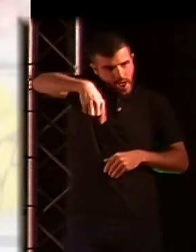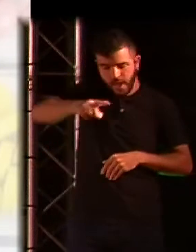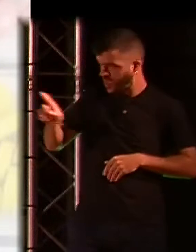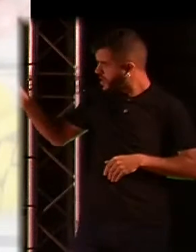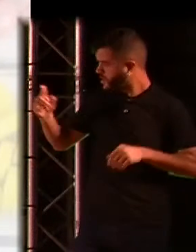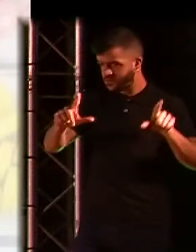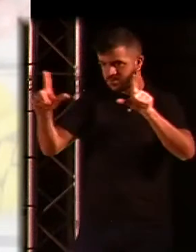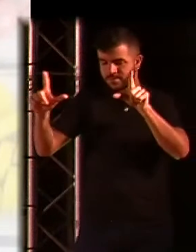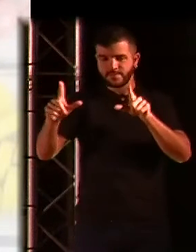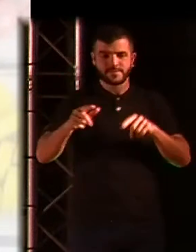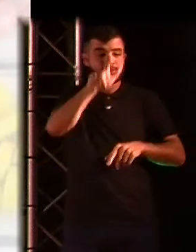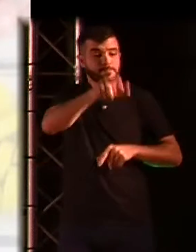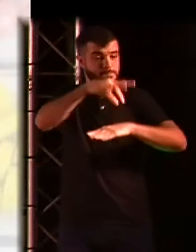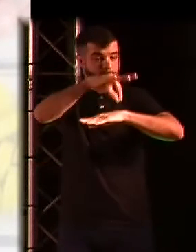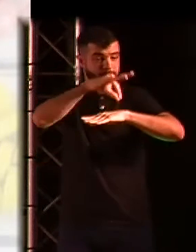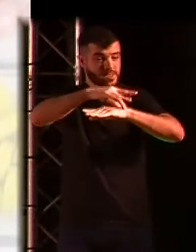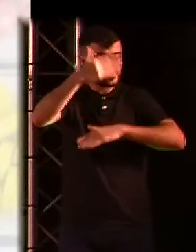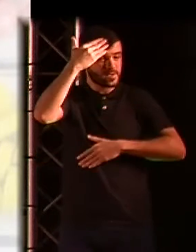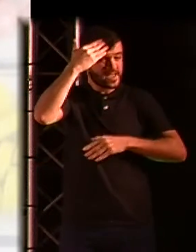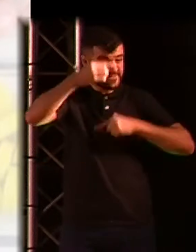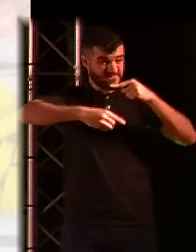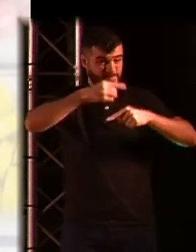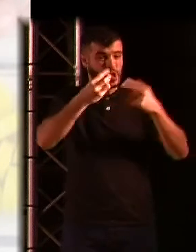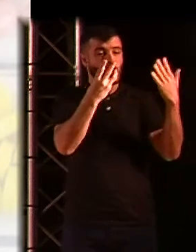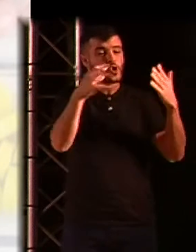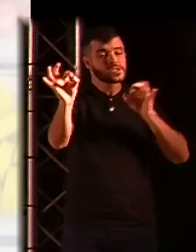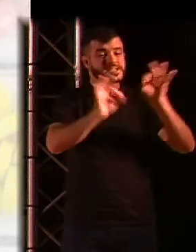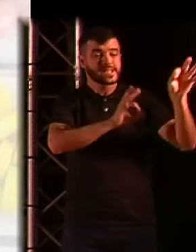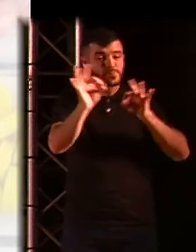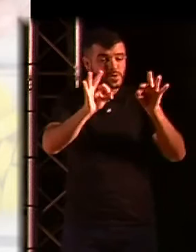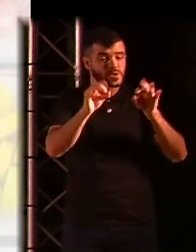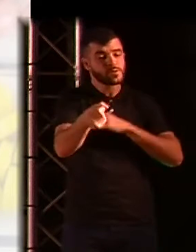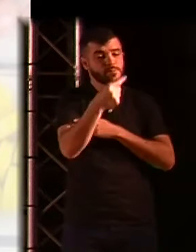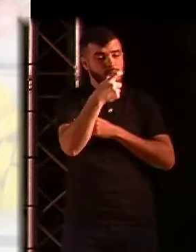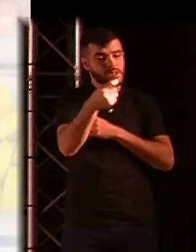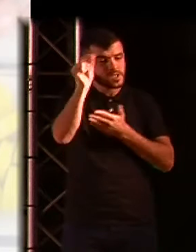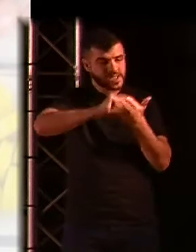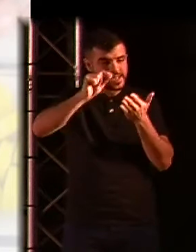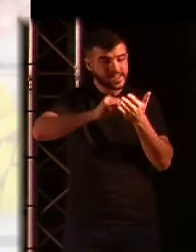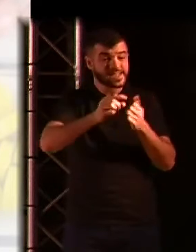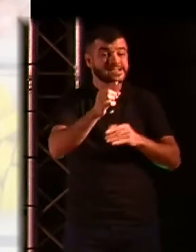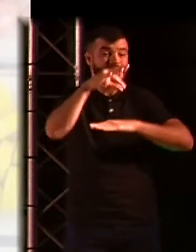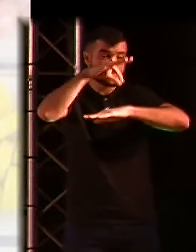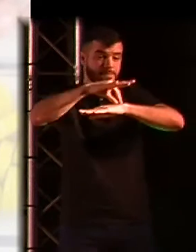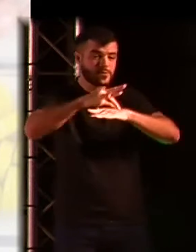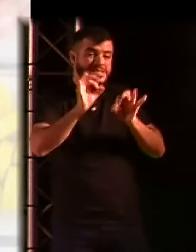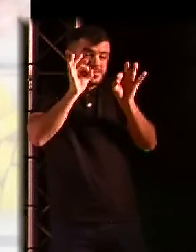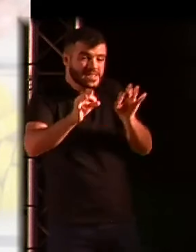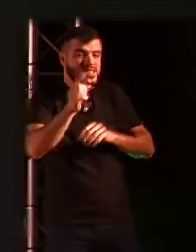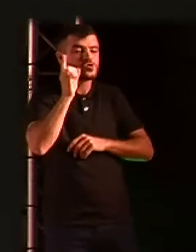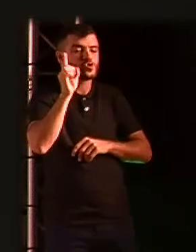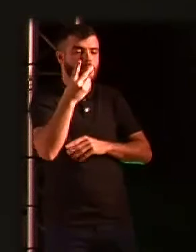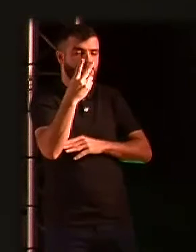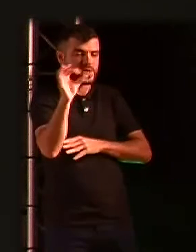El médico de familia receta el 80% de estos fármacos y solo el especialista el 20%. ¿Por qué pasa